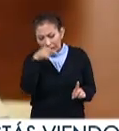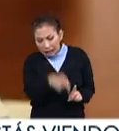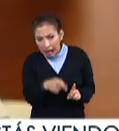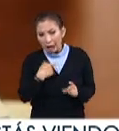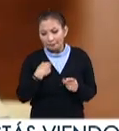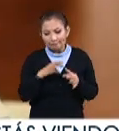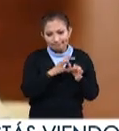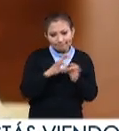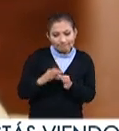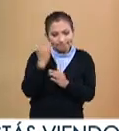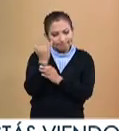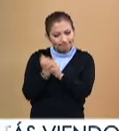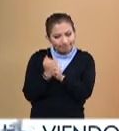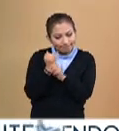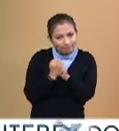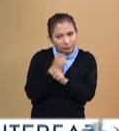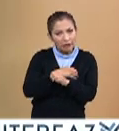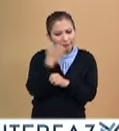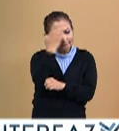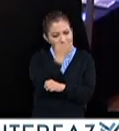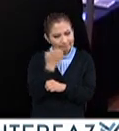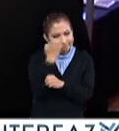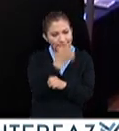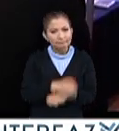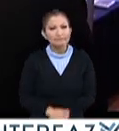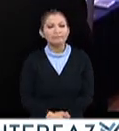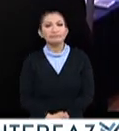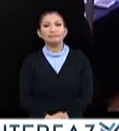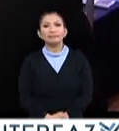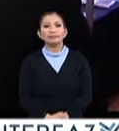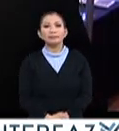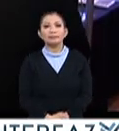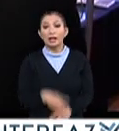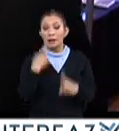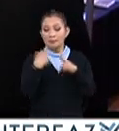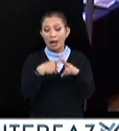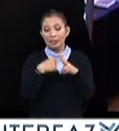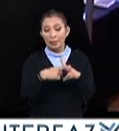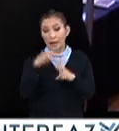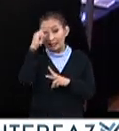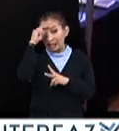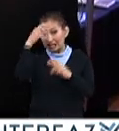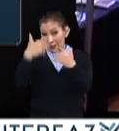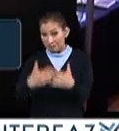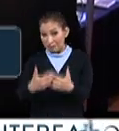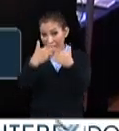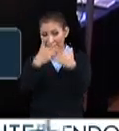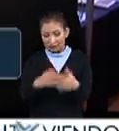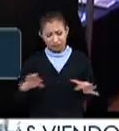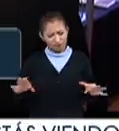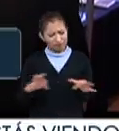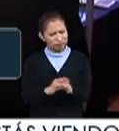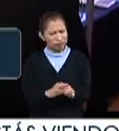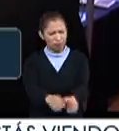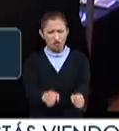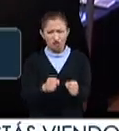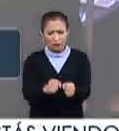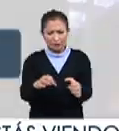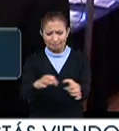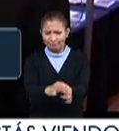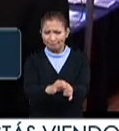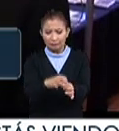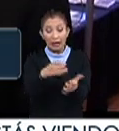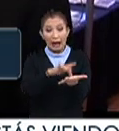de sinergia en sus estudios e investigaciones. Las matemáticas y la inteligencia artificial están íntimamente